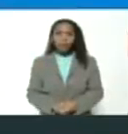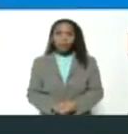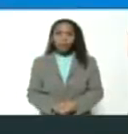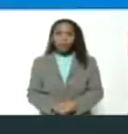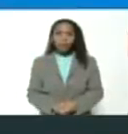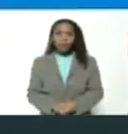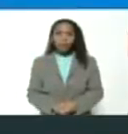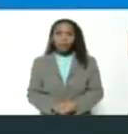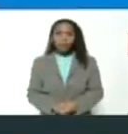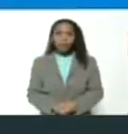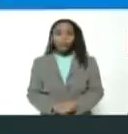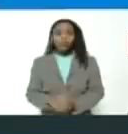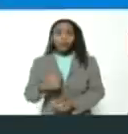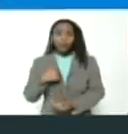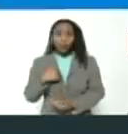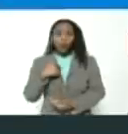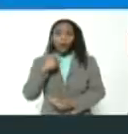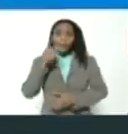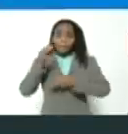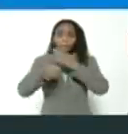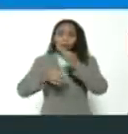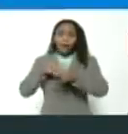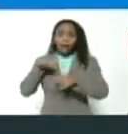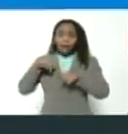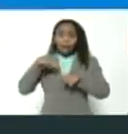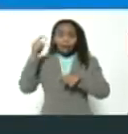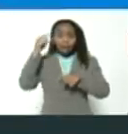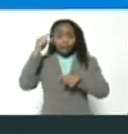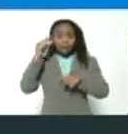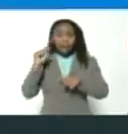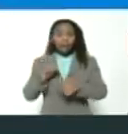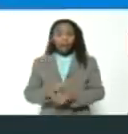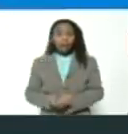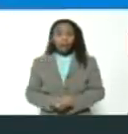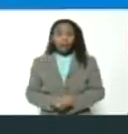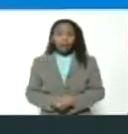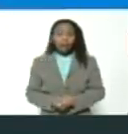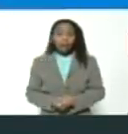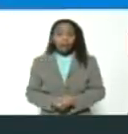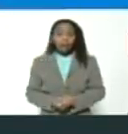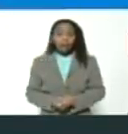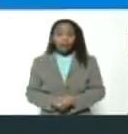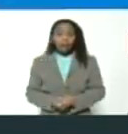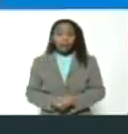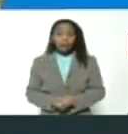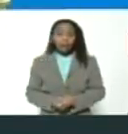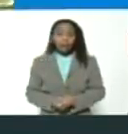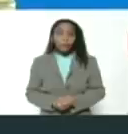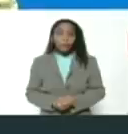Yo le decía que estos son fechas, compañeros, Piñate, Didalco,